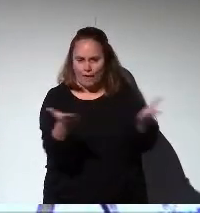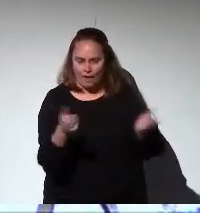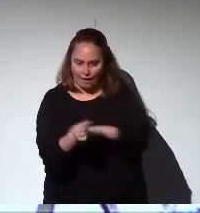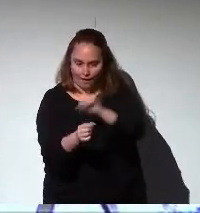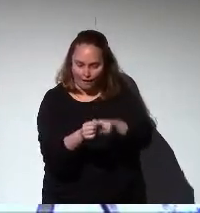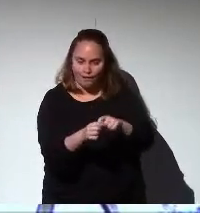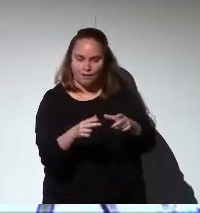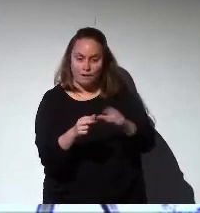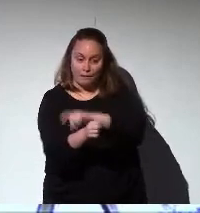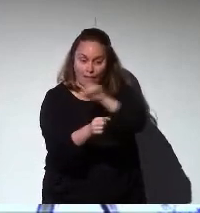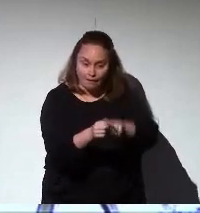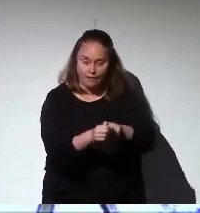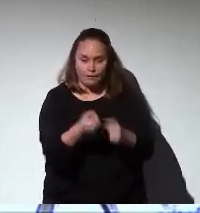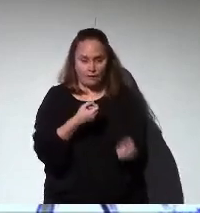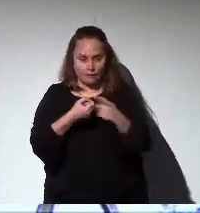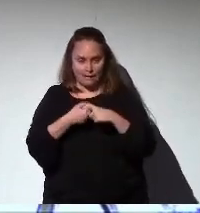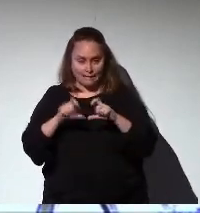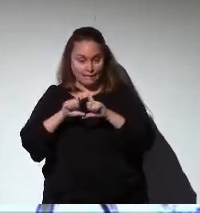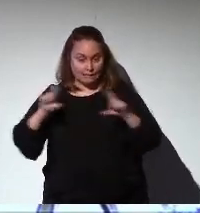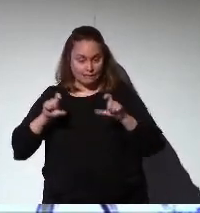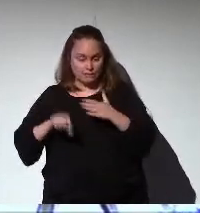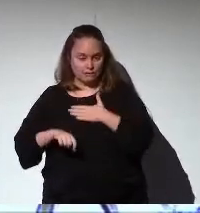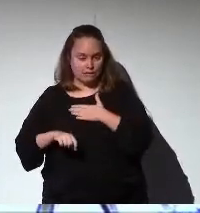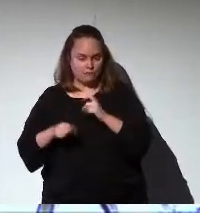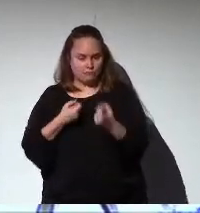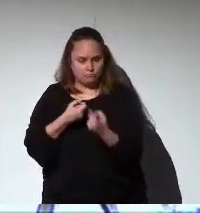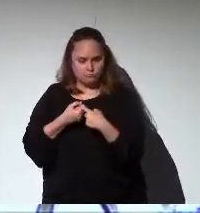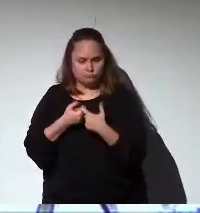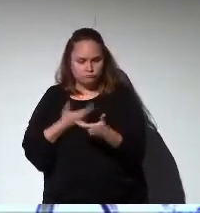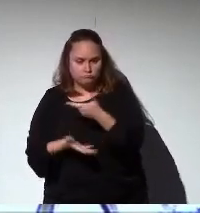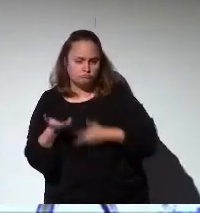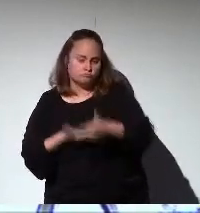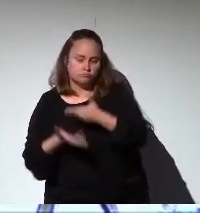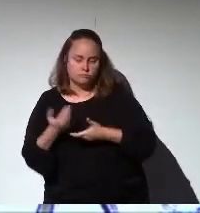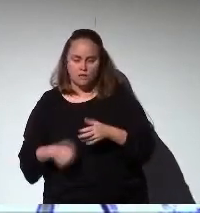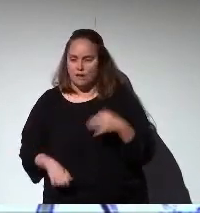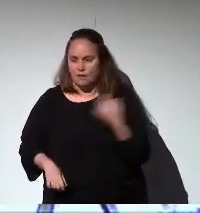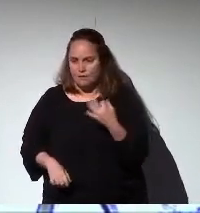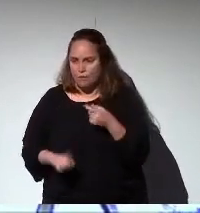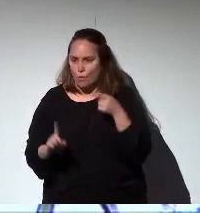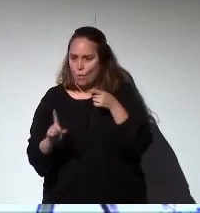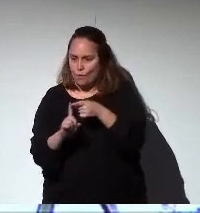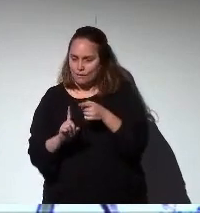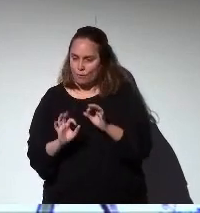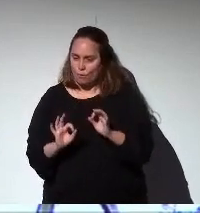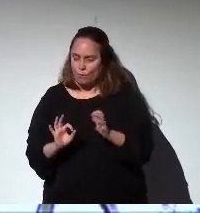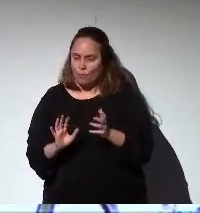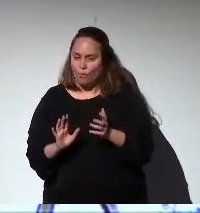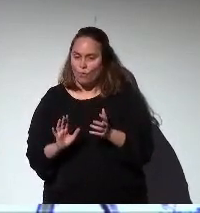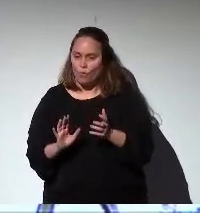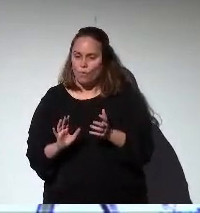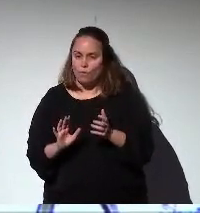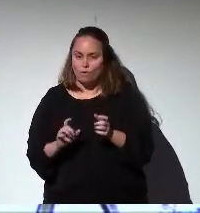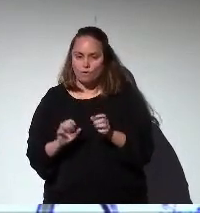que se experimenta en la propia organización es necesaria para cumplir el principio de